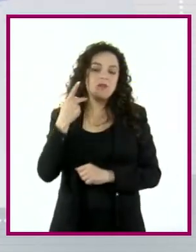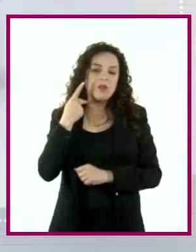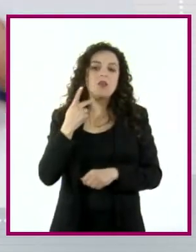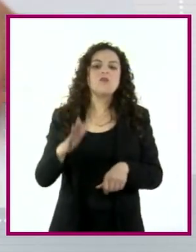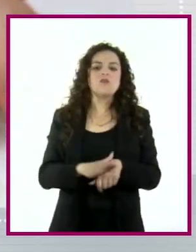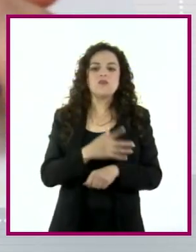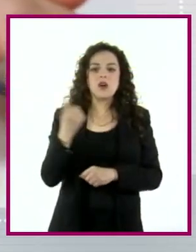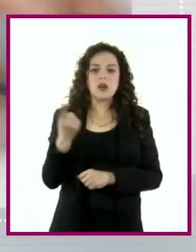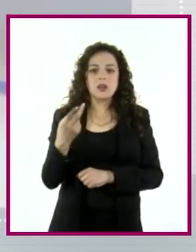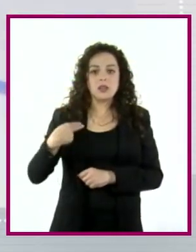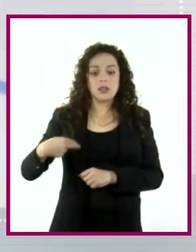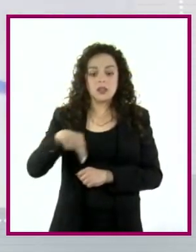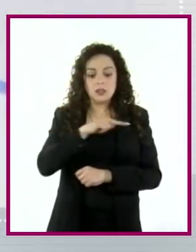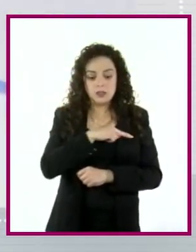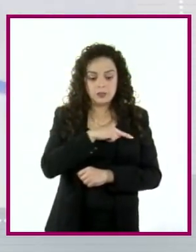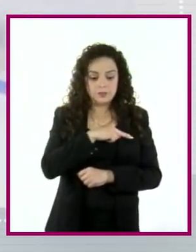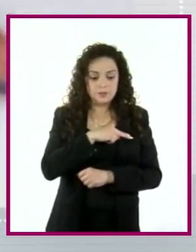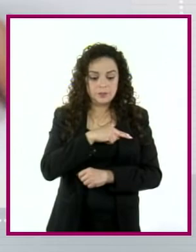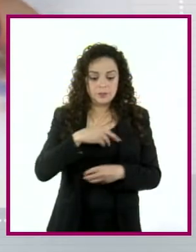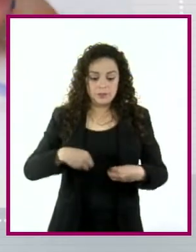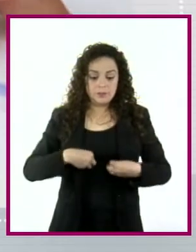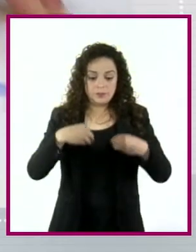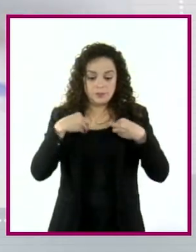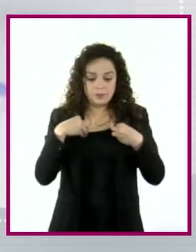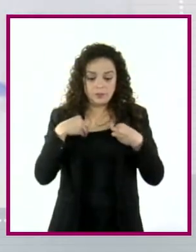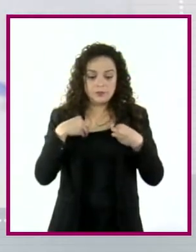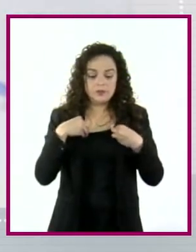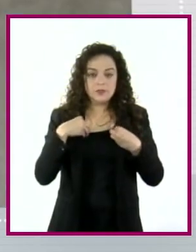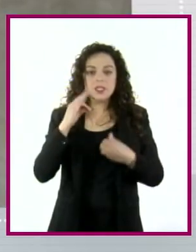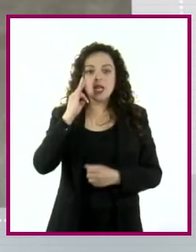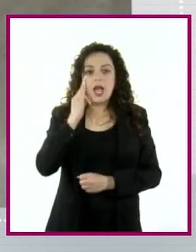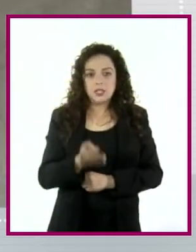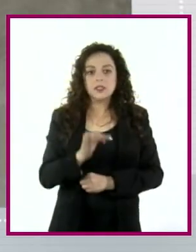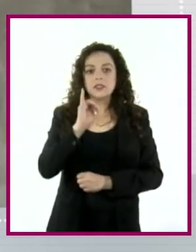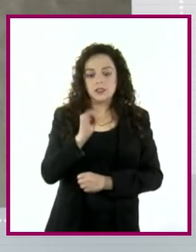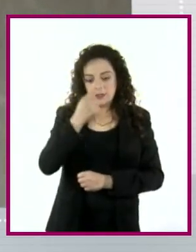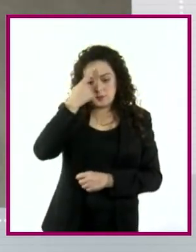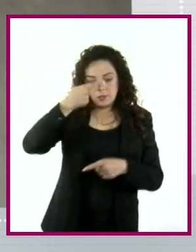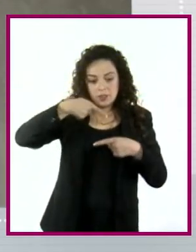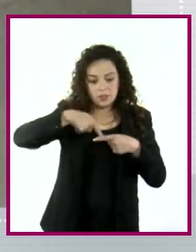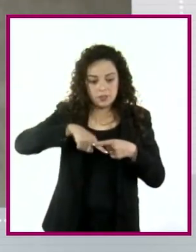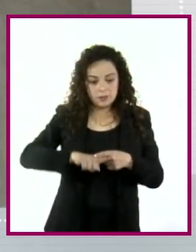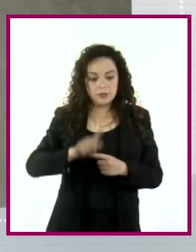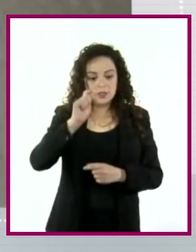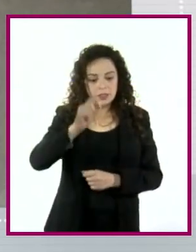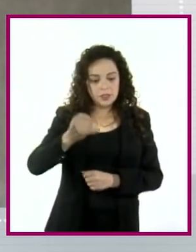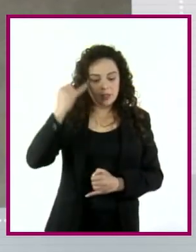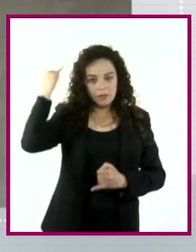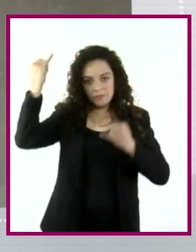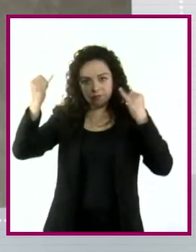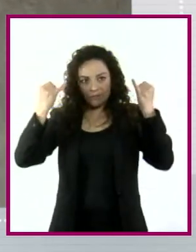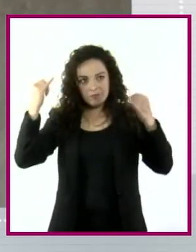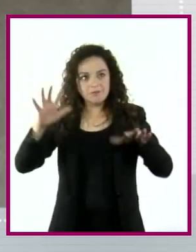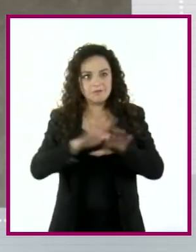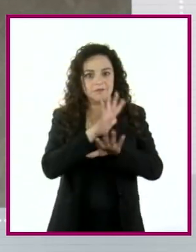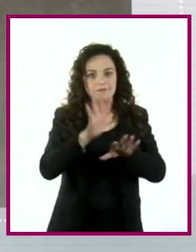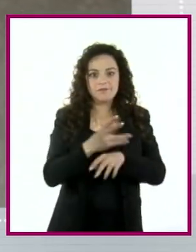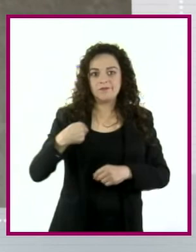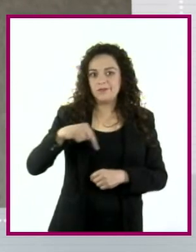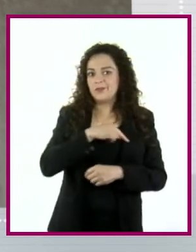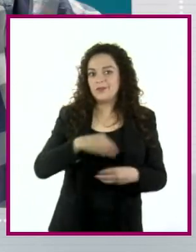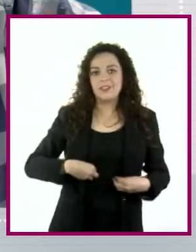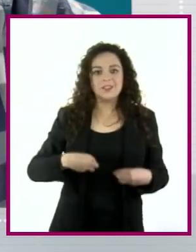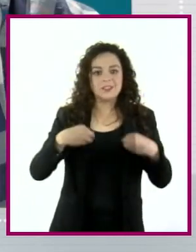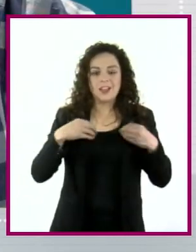hemos tomado nuestra herida como el punto de inicio de toda la creatividad que hacemos en nuestras prácticas